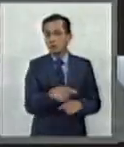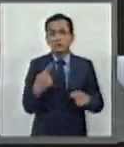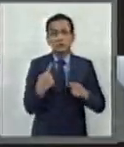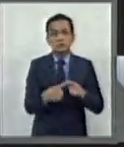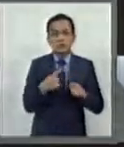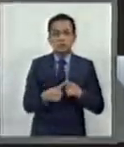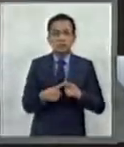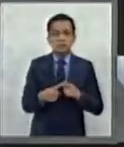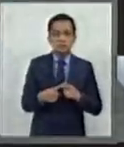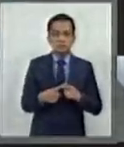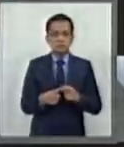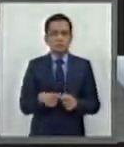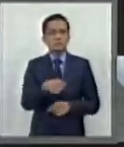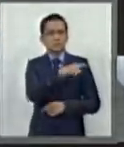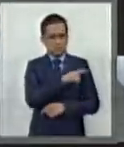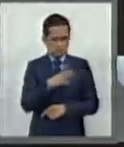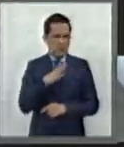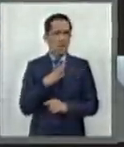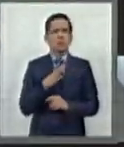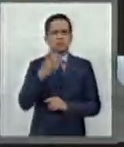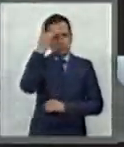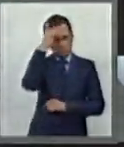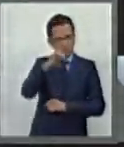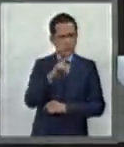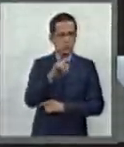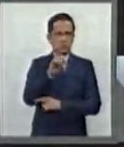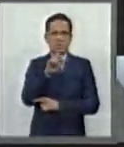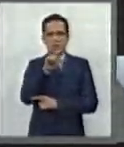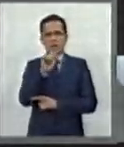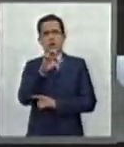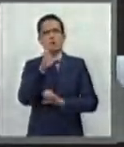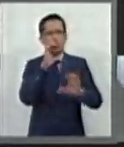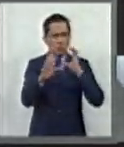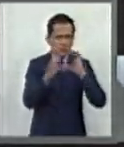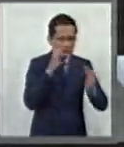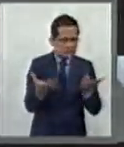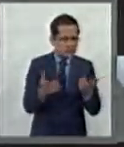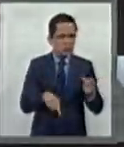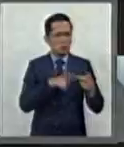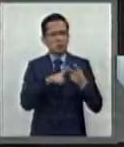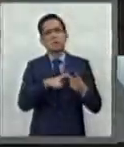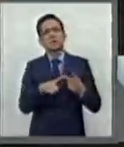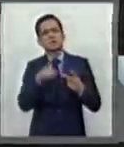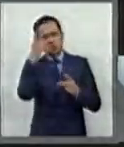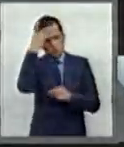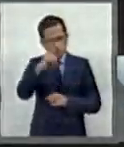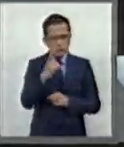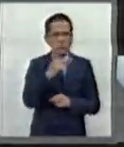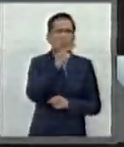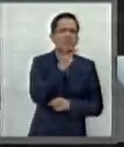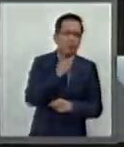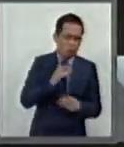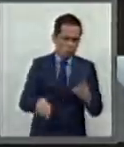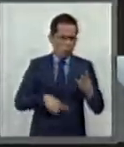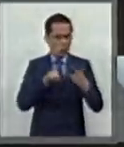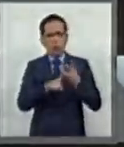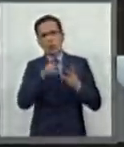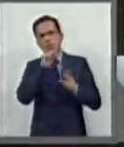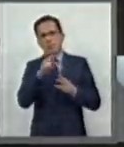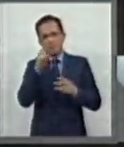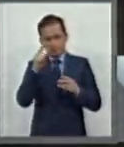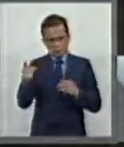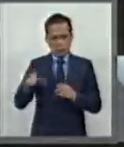que tienen las telecomunicaciones, que tienen las petroleras, que están en los contratos